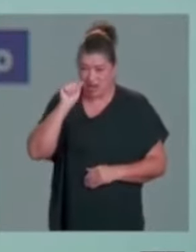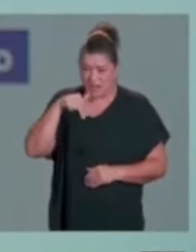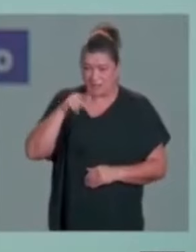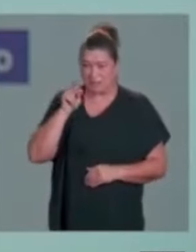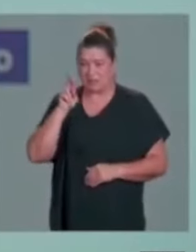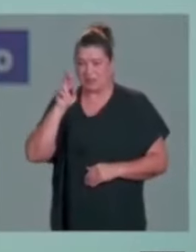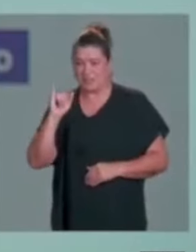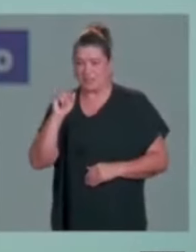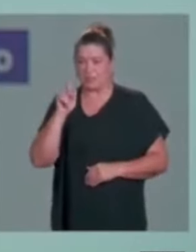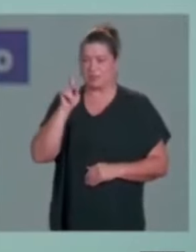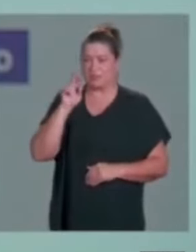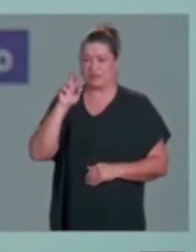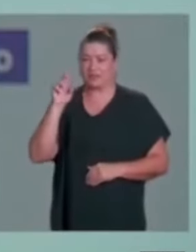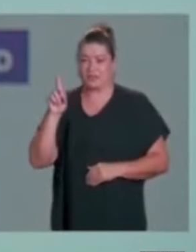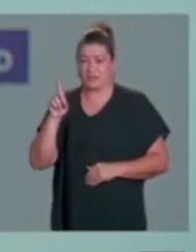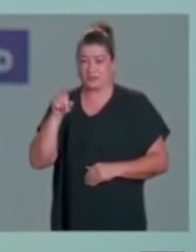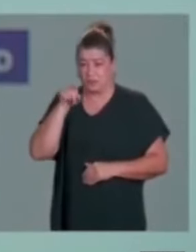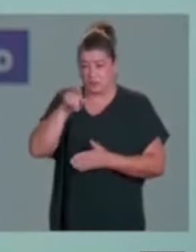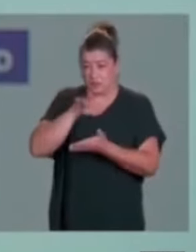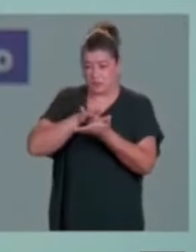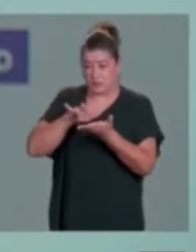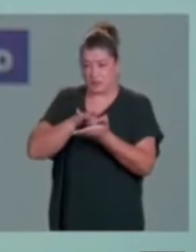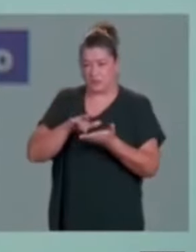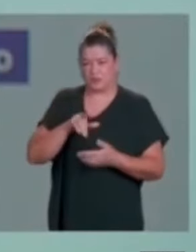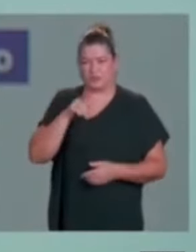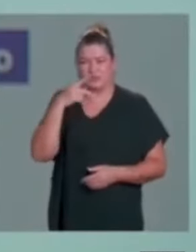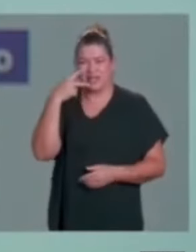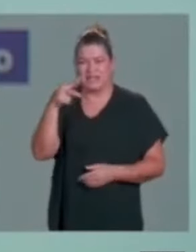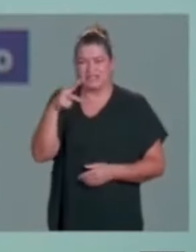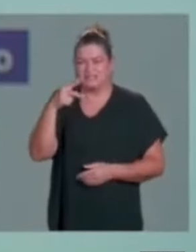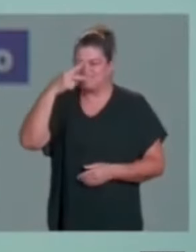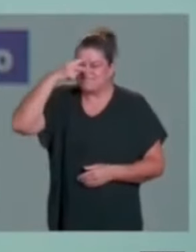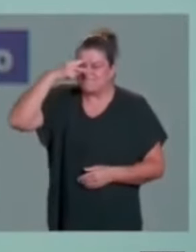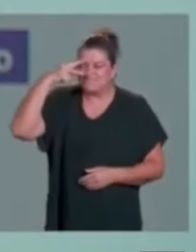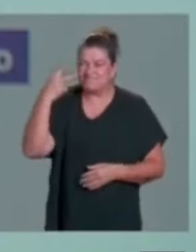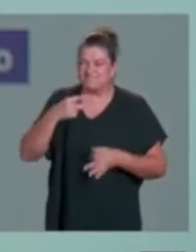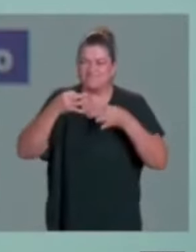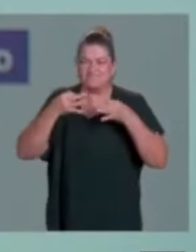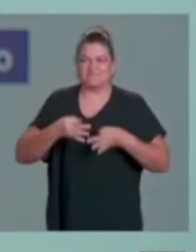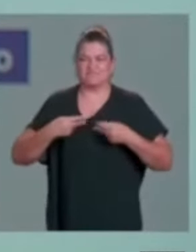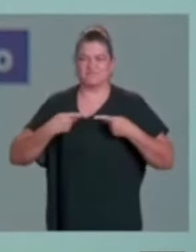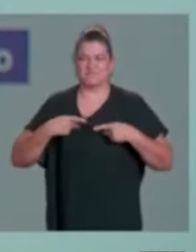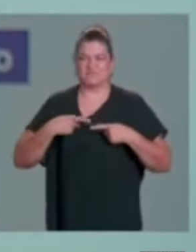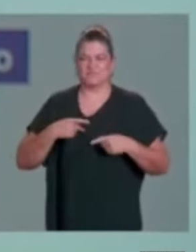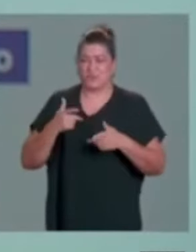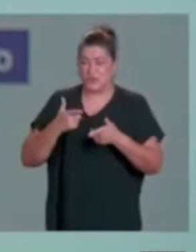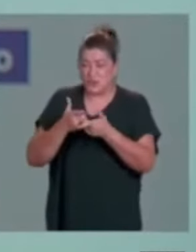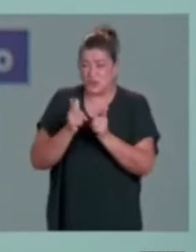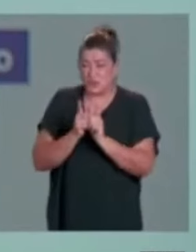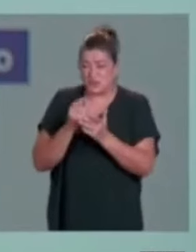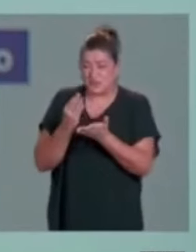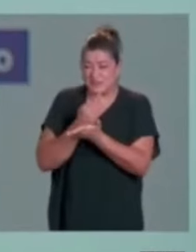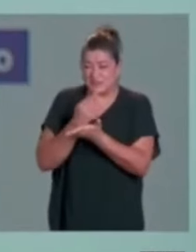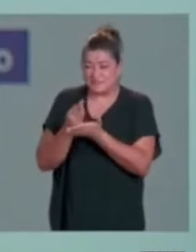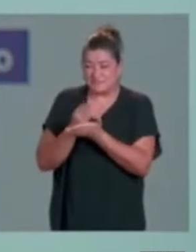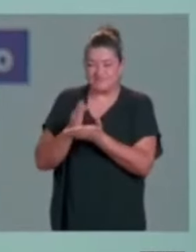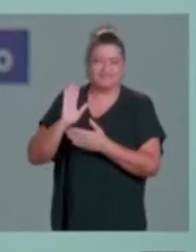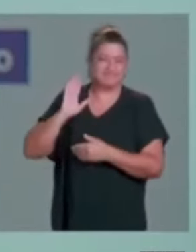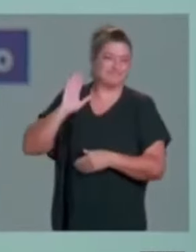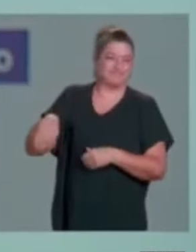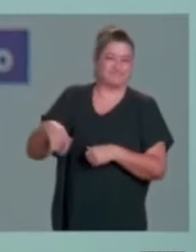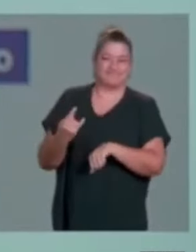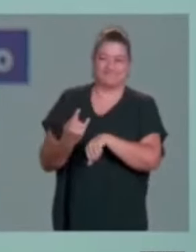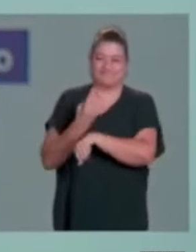ti, perredista, a ti, ciudadano, a ti, morenista desencantado, te invito a que trabajemos en